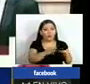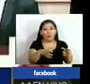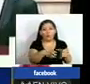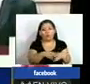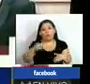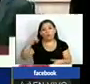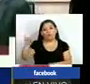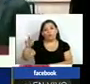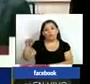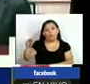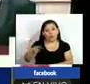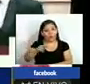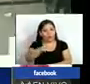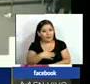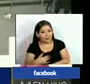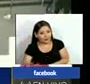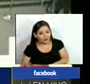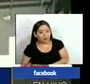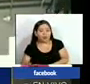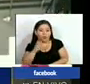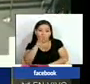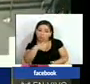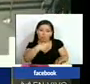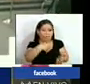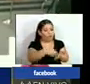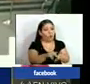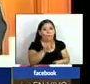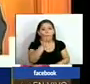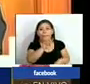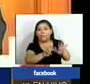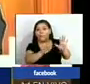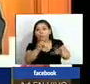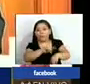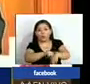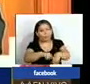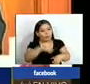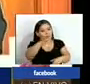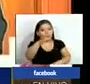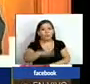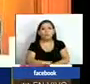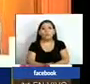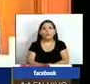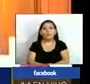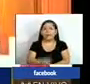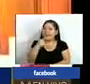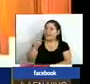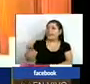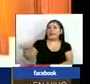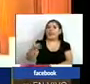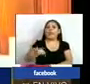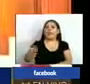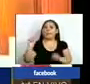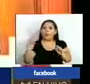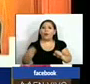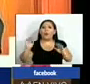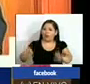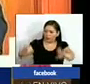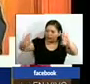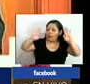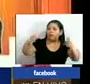Guaidó. Maduro le dio al embajador 72 horas para dejar el país. ¿Qué poder se abrogan ellos? ¿Quiénes son ellos para sancionar?